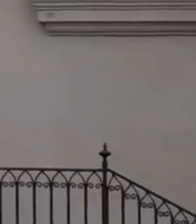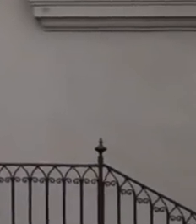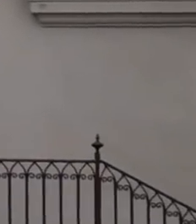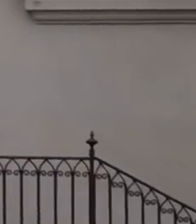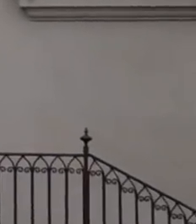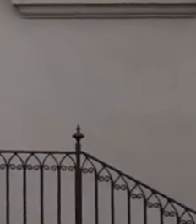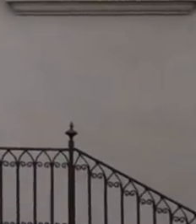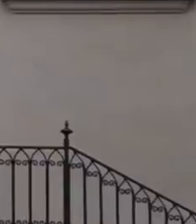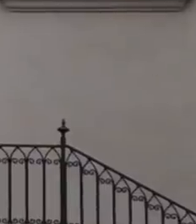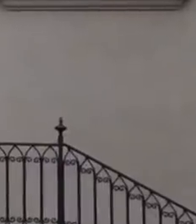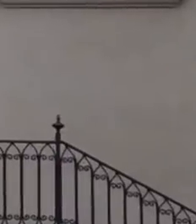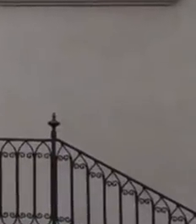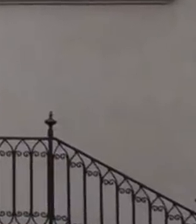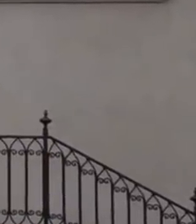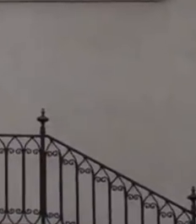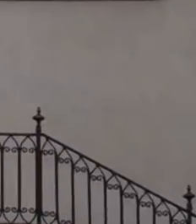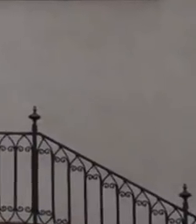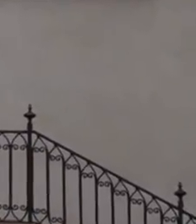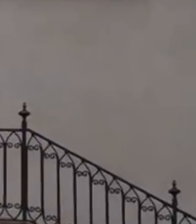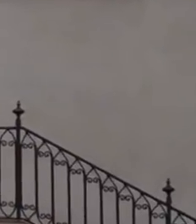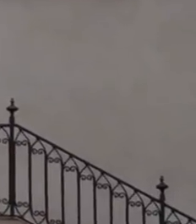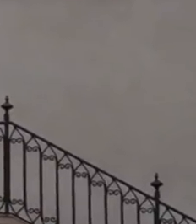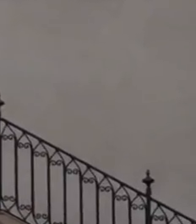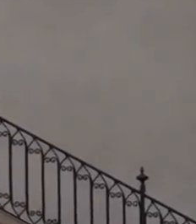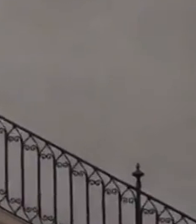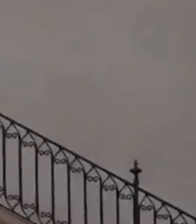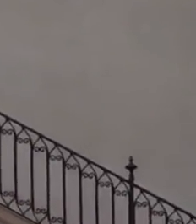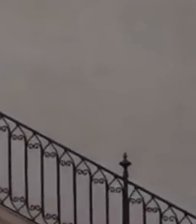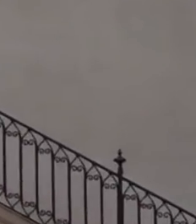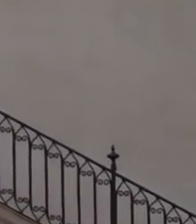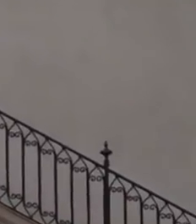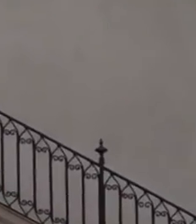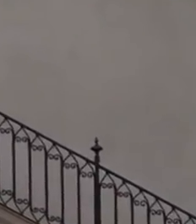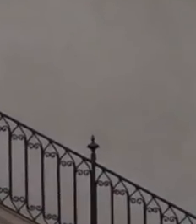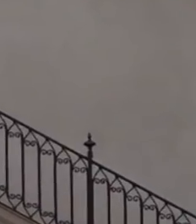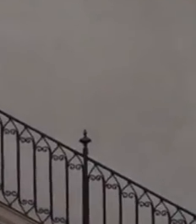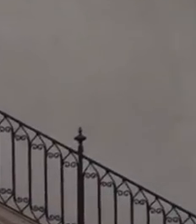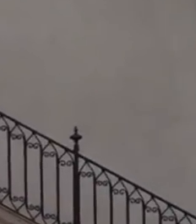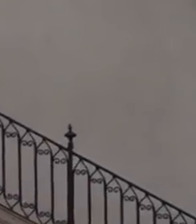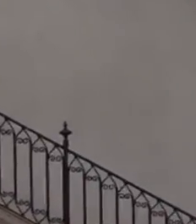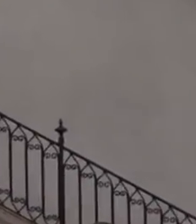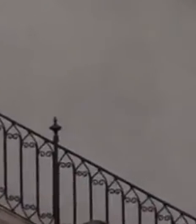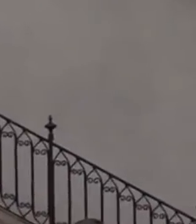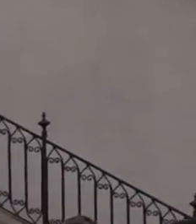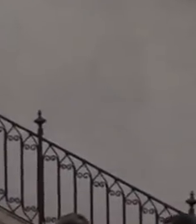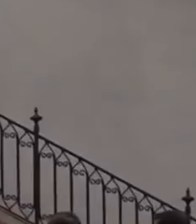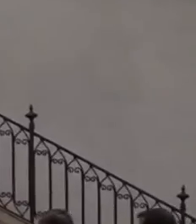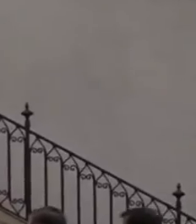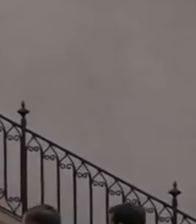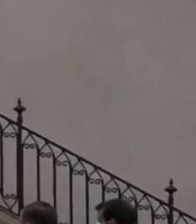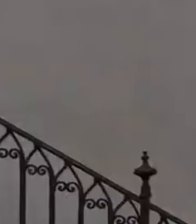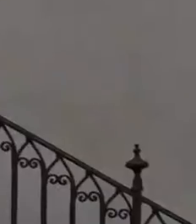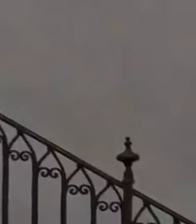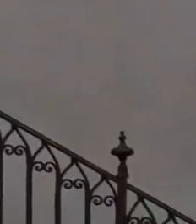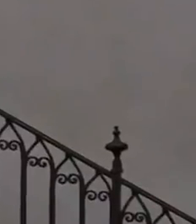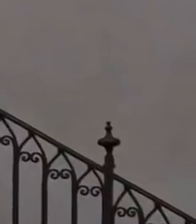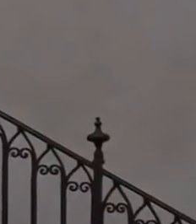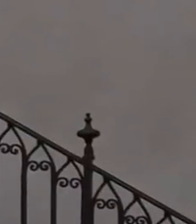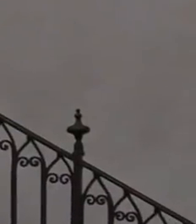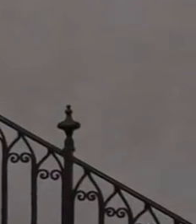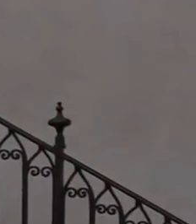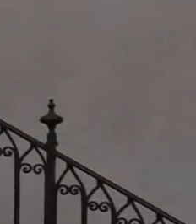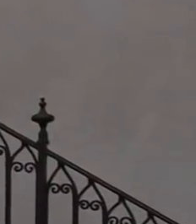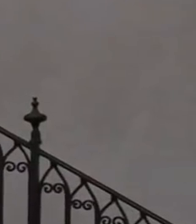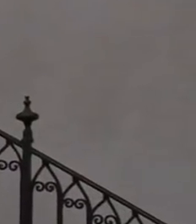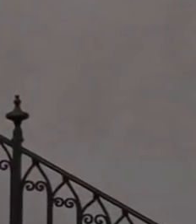Invitamos a las autoridades a ubicarse en la tarima oficial para acompañar esta ceremonia de firmas bilaterales